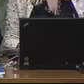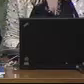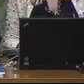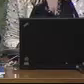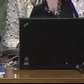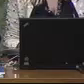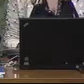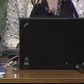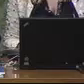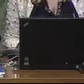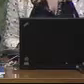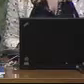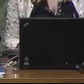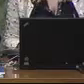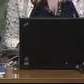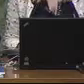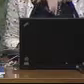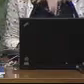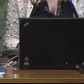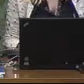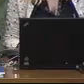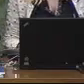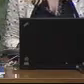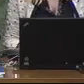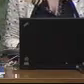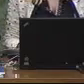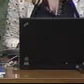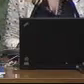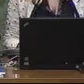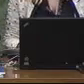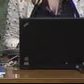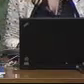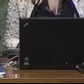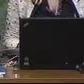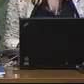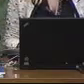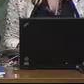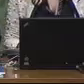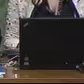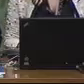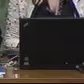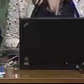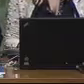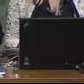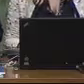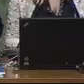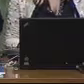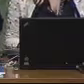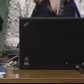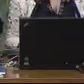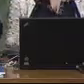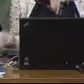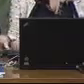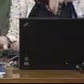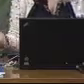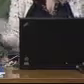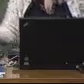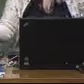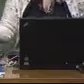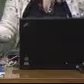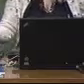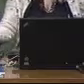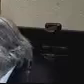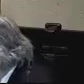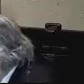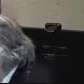Honorable diputado don Luis Rocafull, puede hacer el uso de su tiempo de su comité. Muchas gracias,